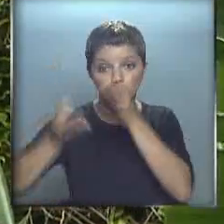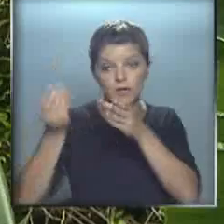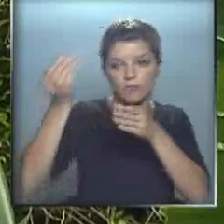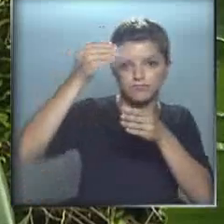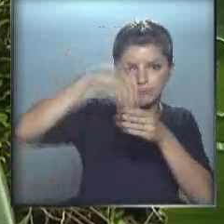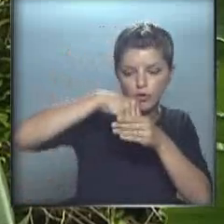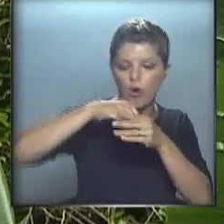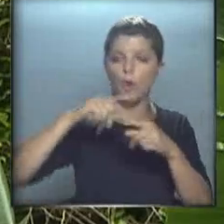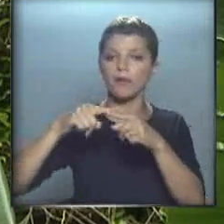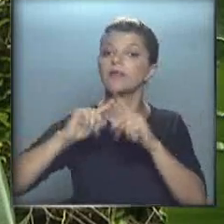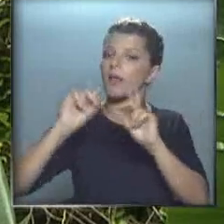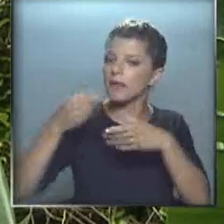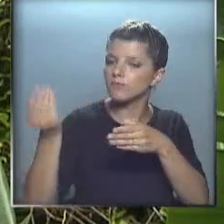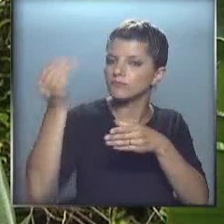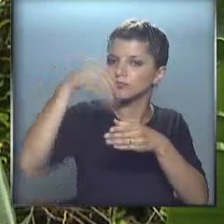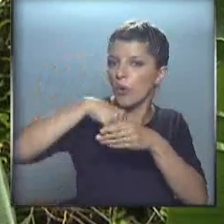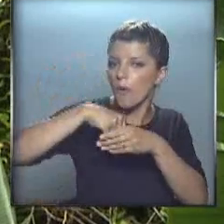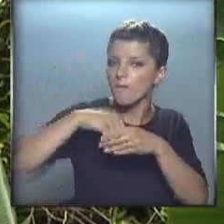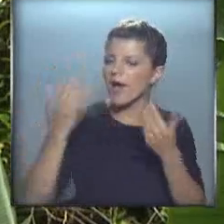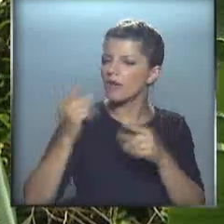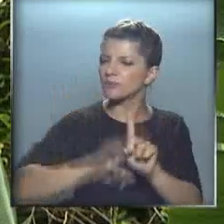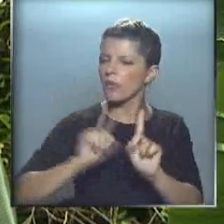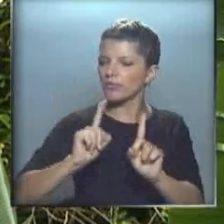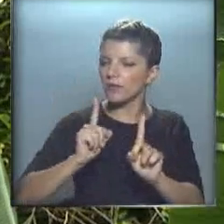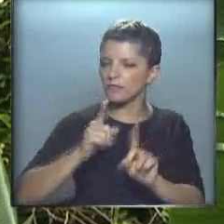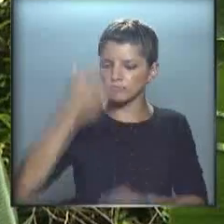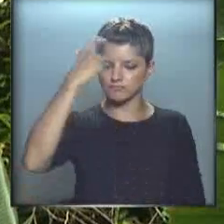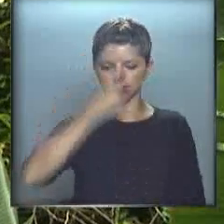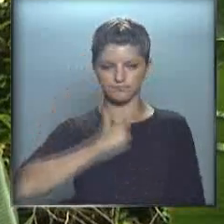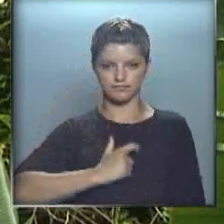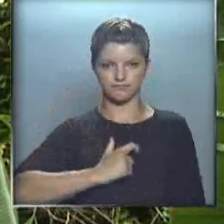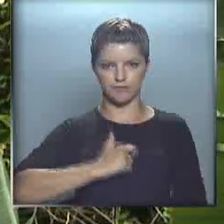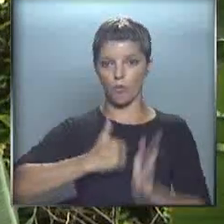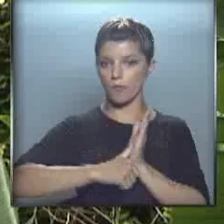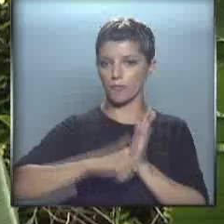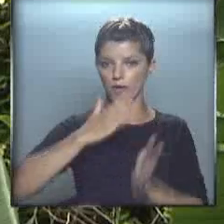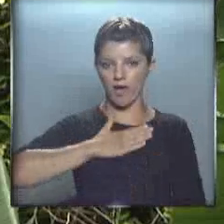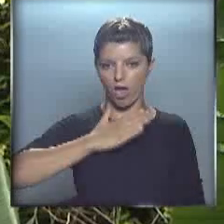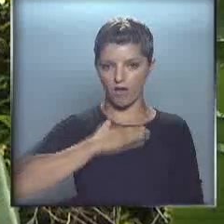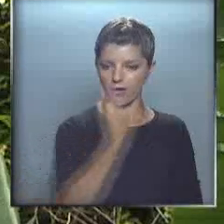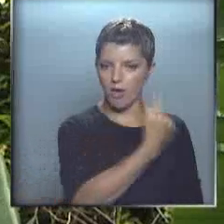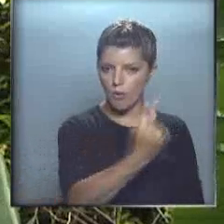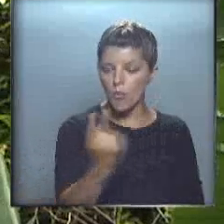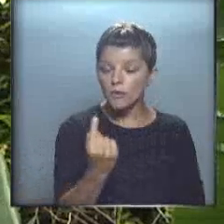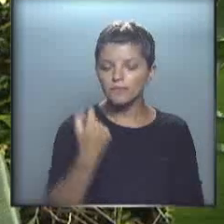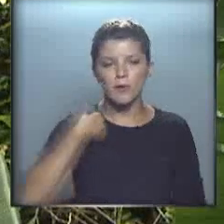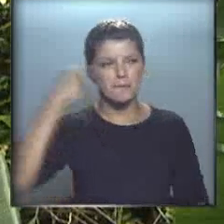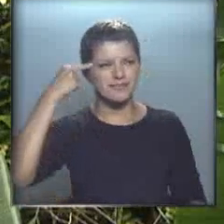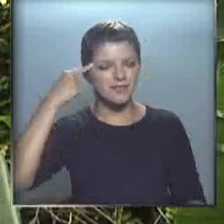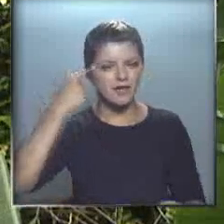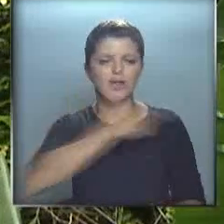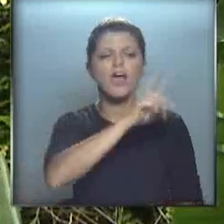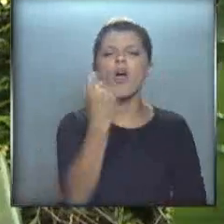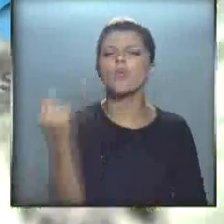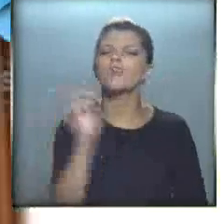política, pero que es personal. Política, pero personal. Hay que pensar quiénes somos